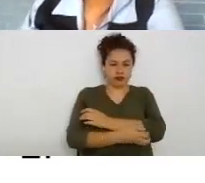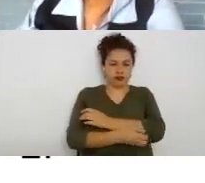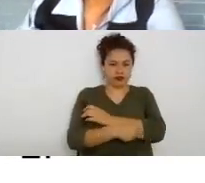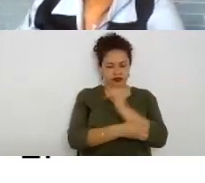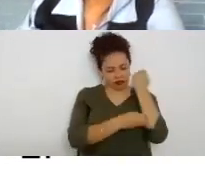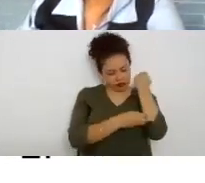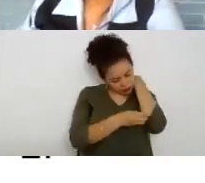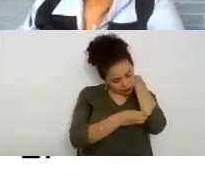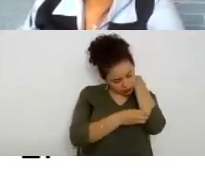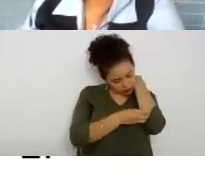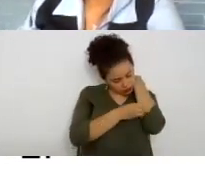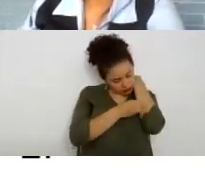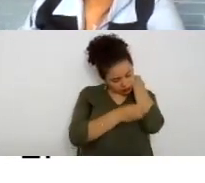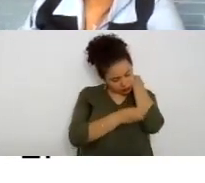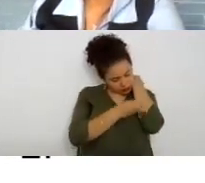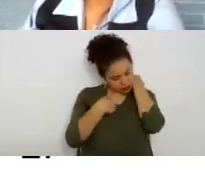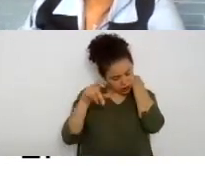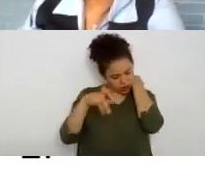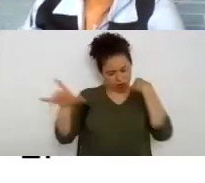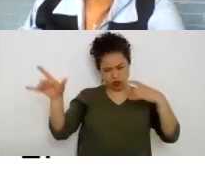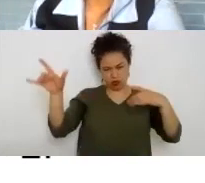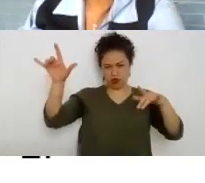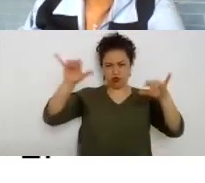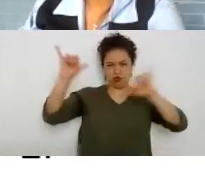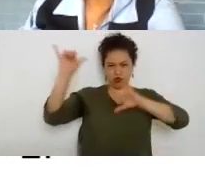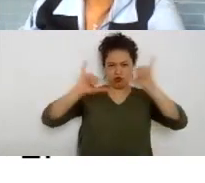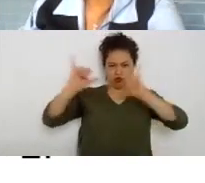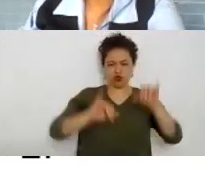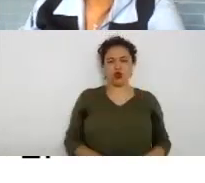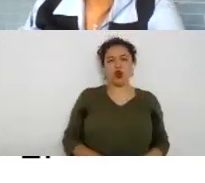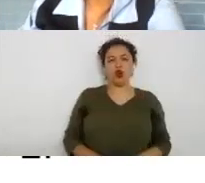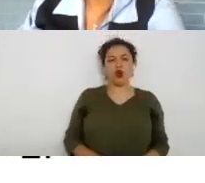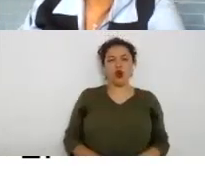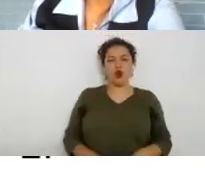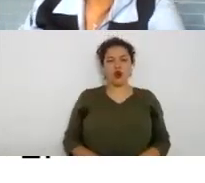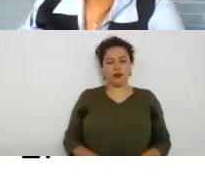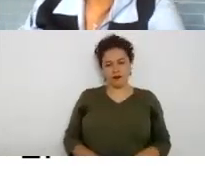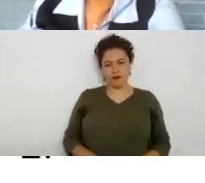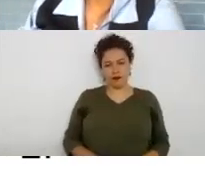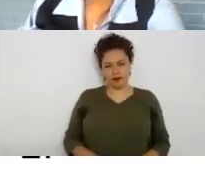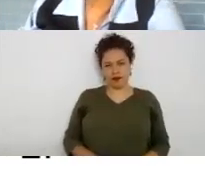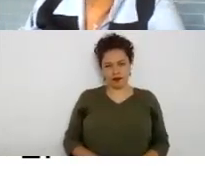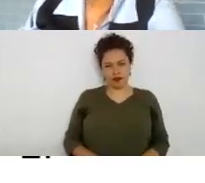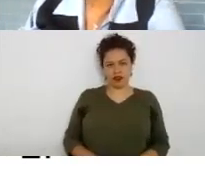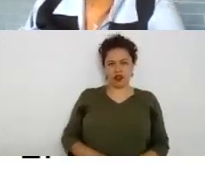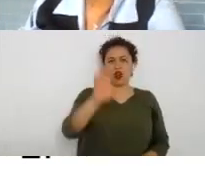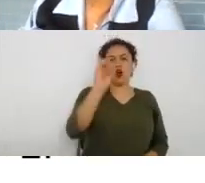mi baño con agua o, en su defecto, podríamos aplicar lo que son